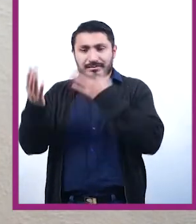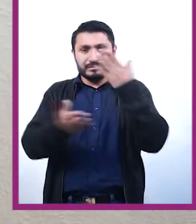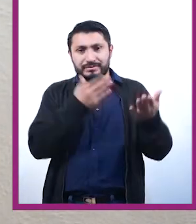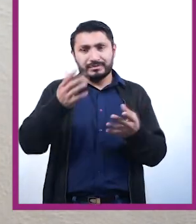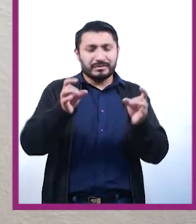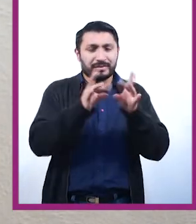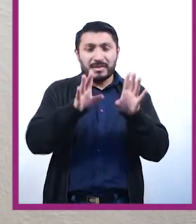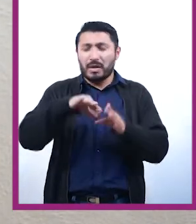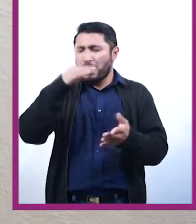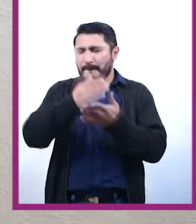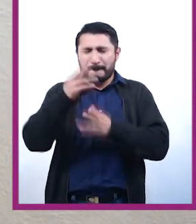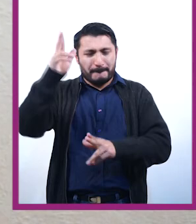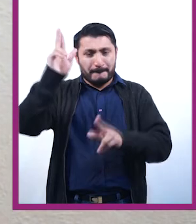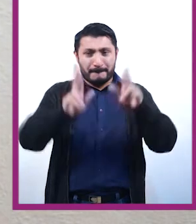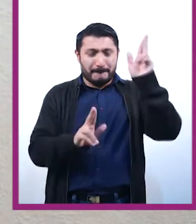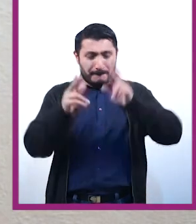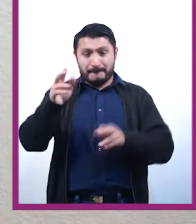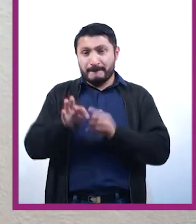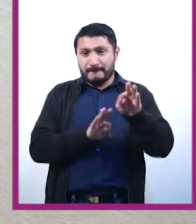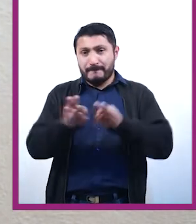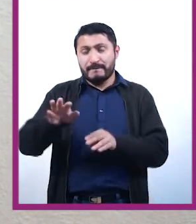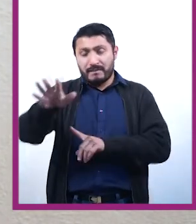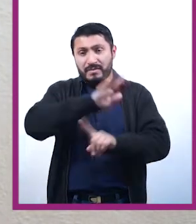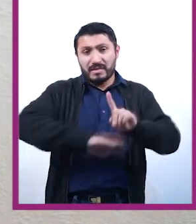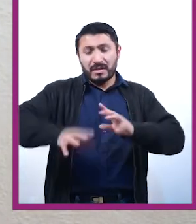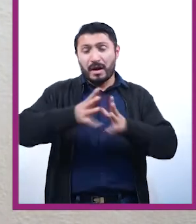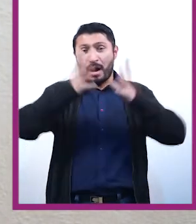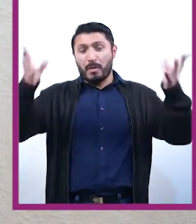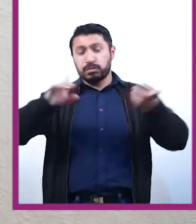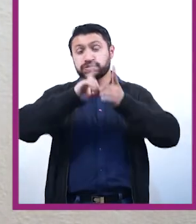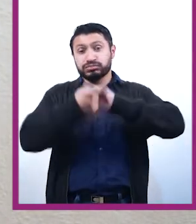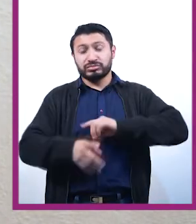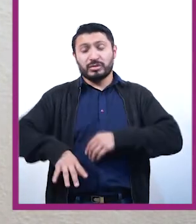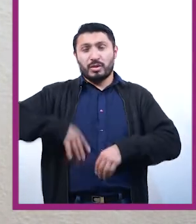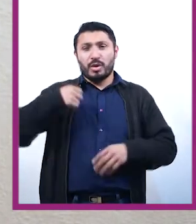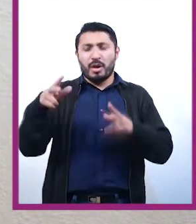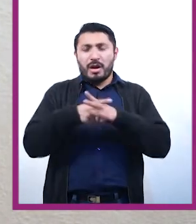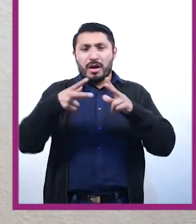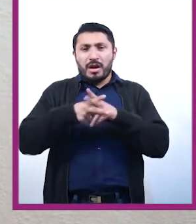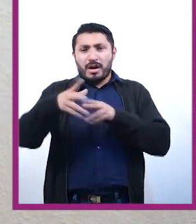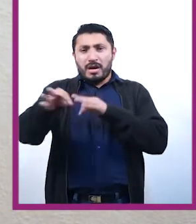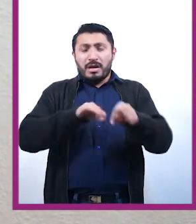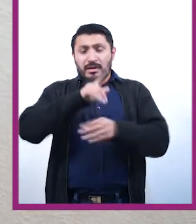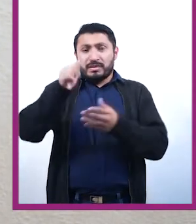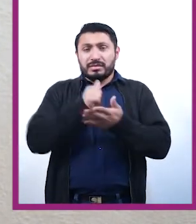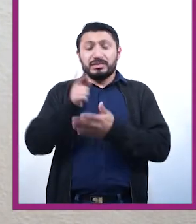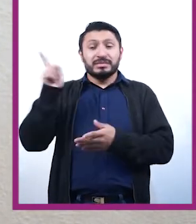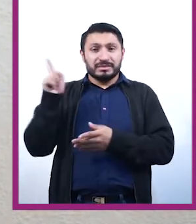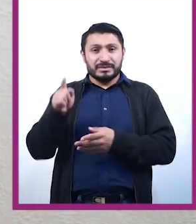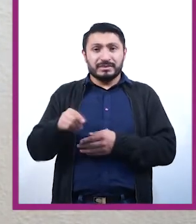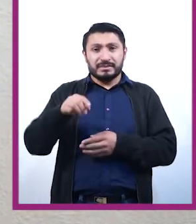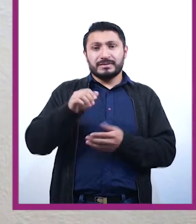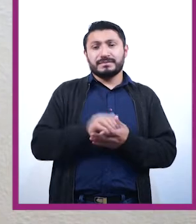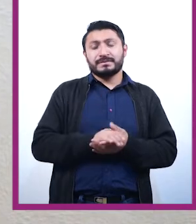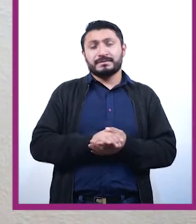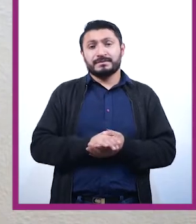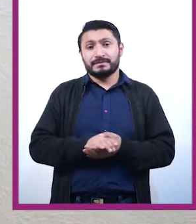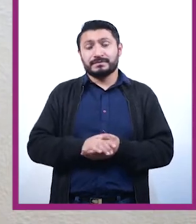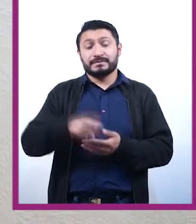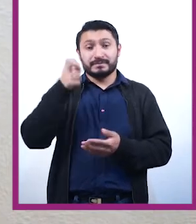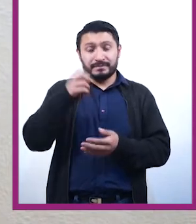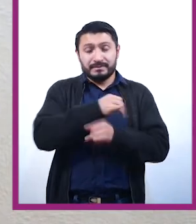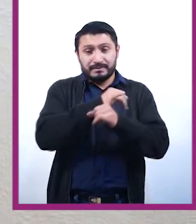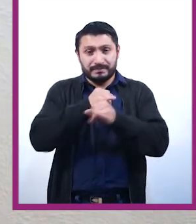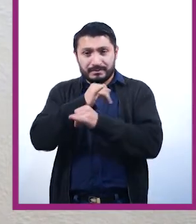un paro laboral en el contexto de la Gran Depresión y luchas laborales en esa ciudad austriaca, Marienthal. Este estudio